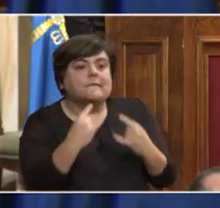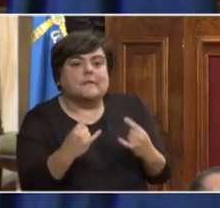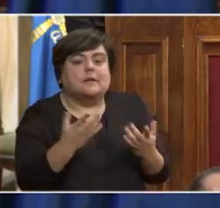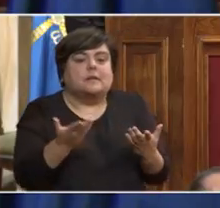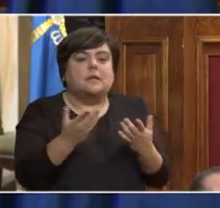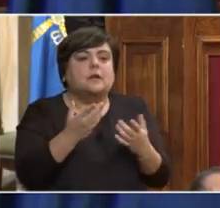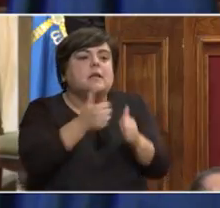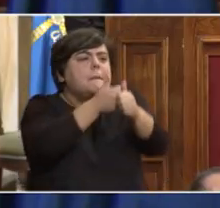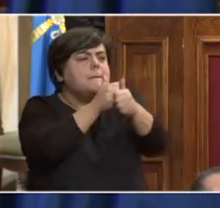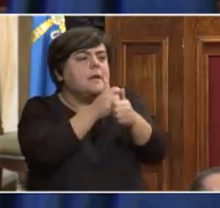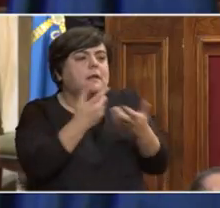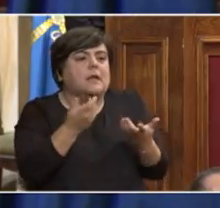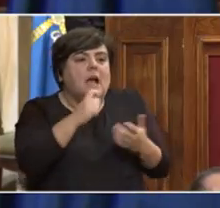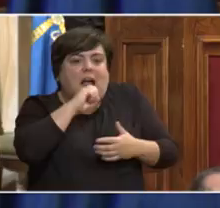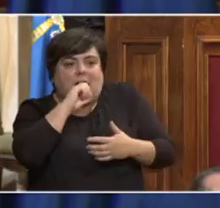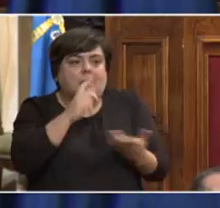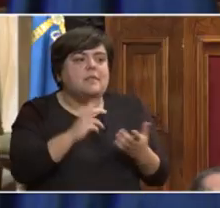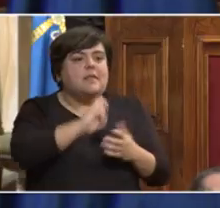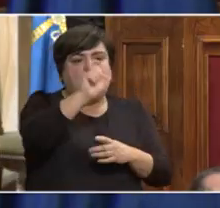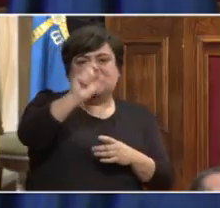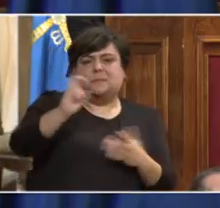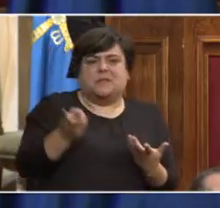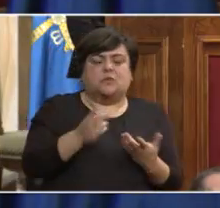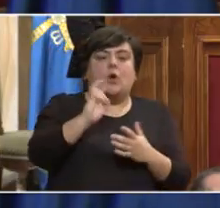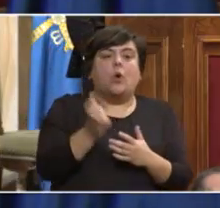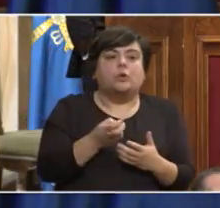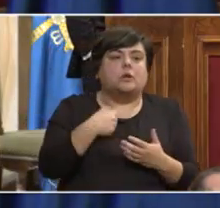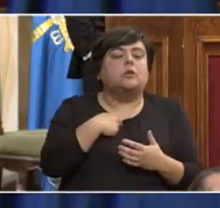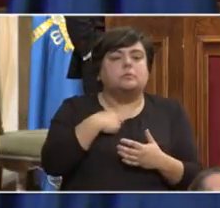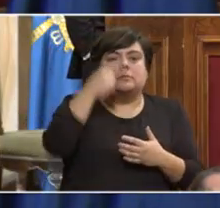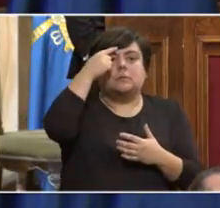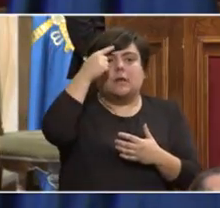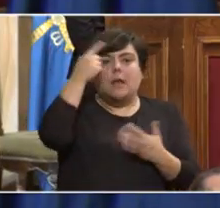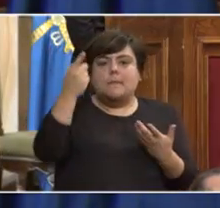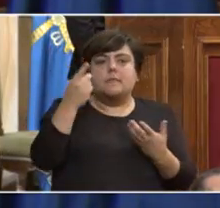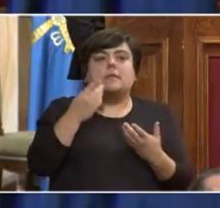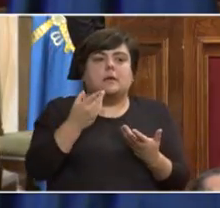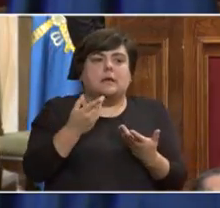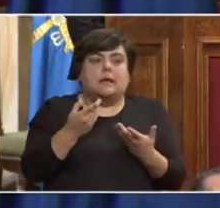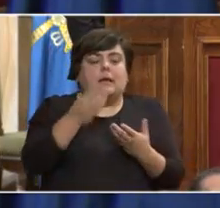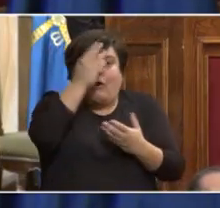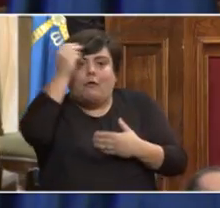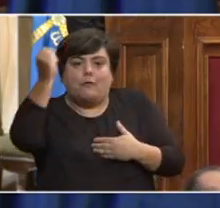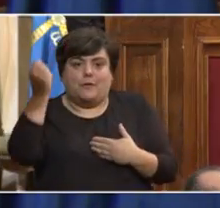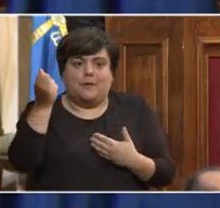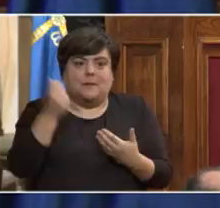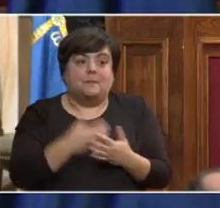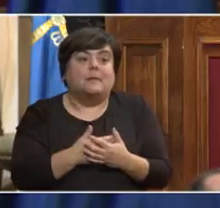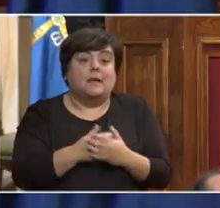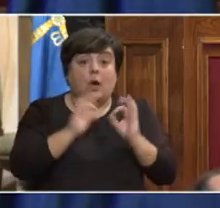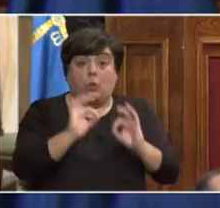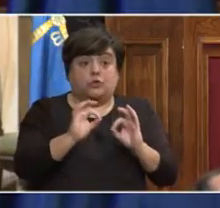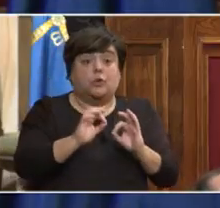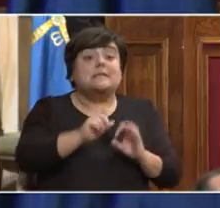las envidias de arribistas celosos de mi éxito. Tengo la conciencia muy limpia y mala memoria. A ese